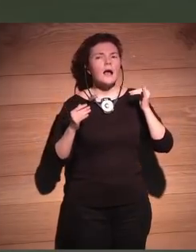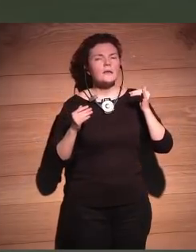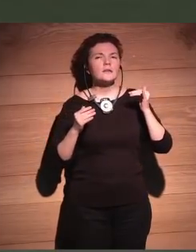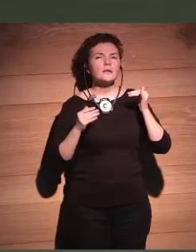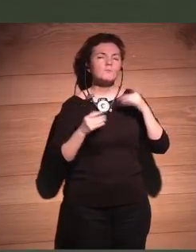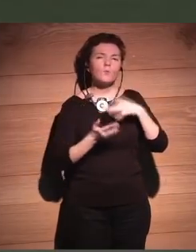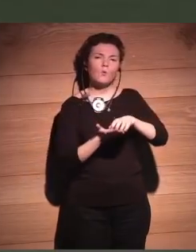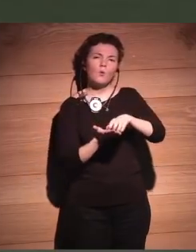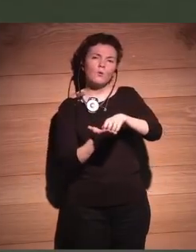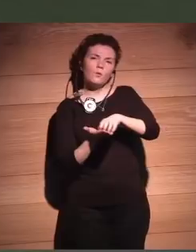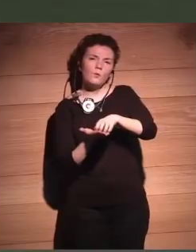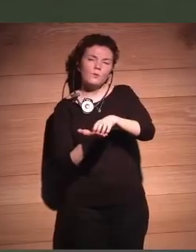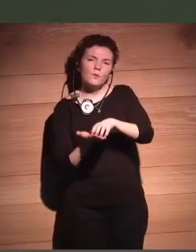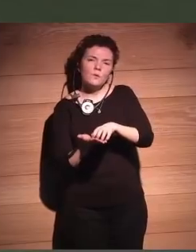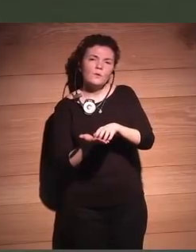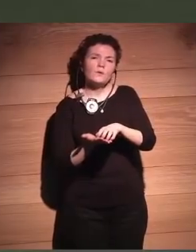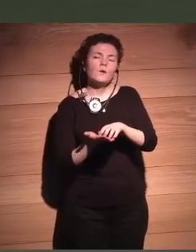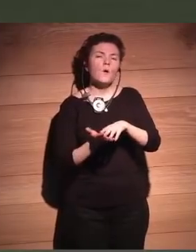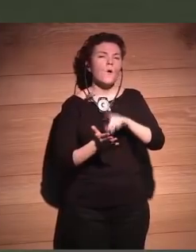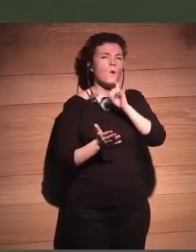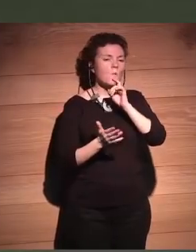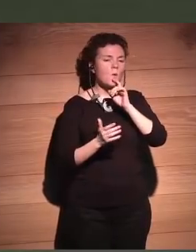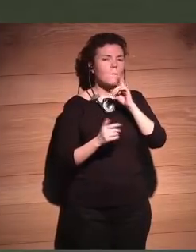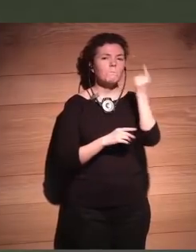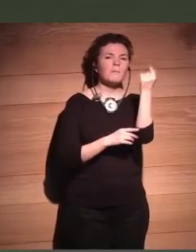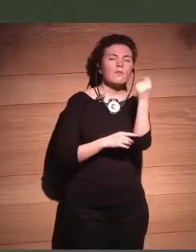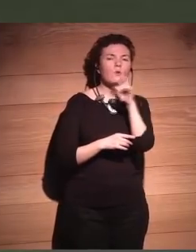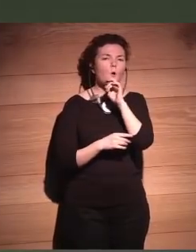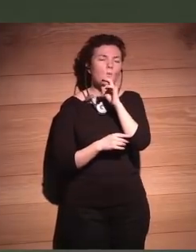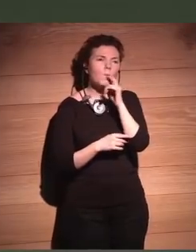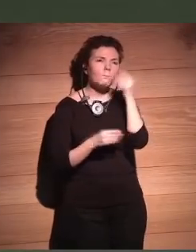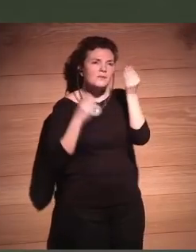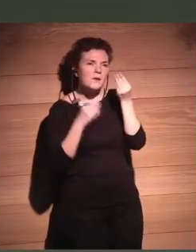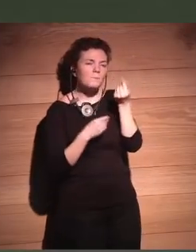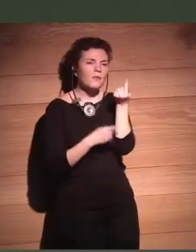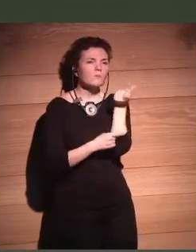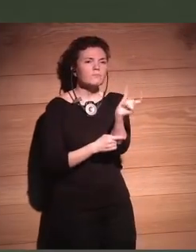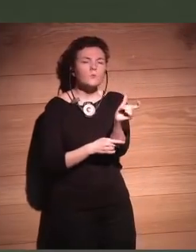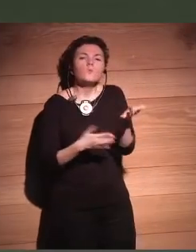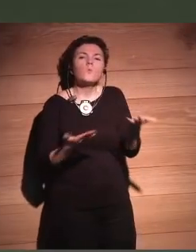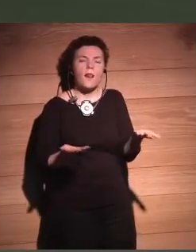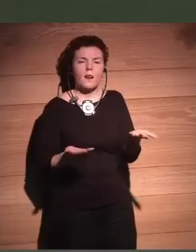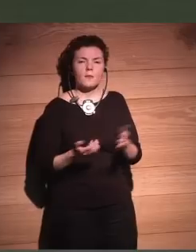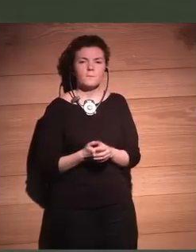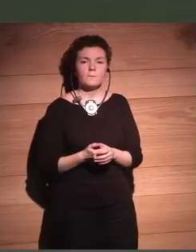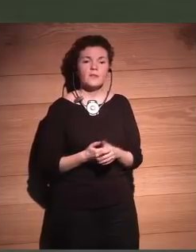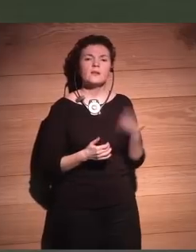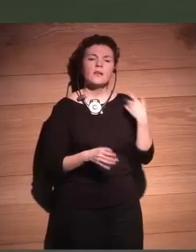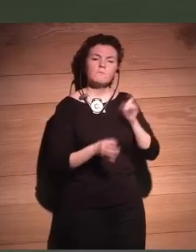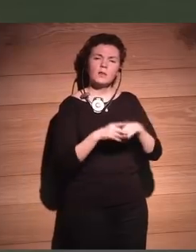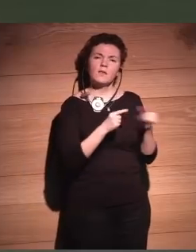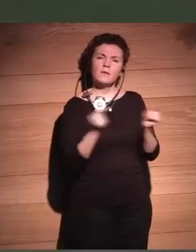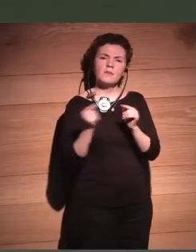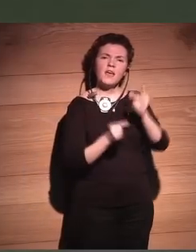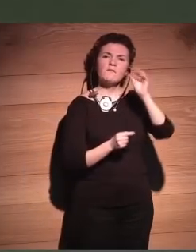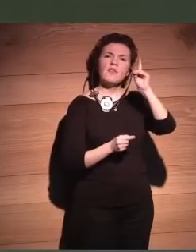mucha incertidumbre sobre cómo poner los precios. Y ya he participado en debates con la FDA